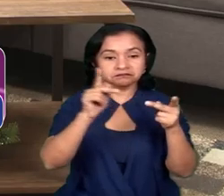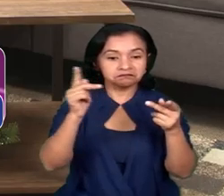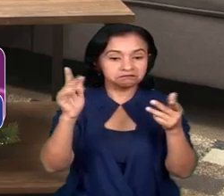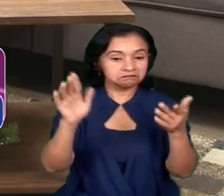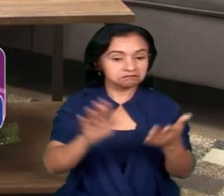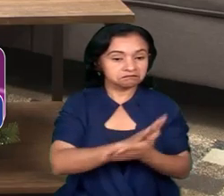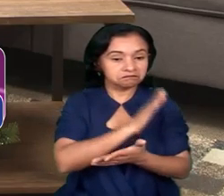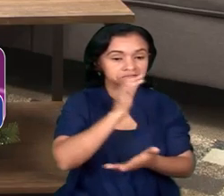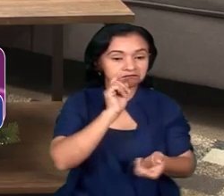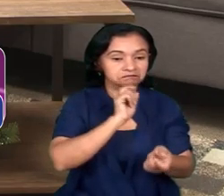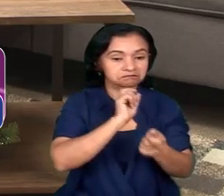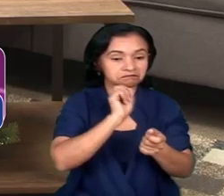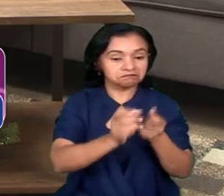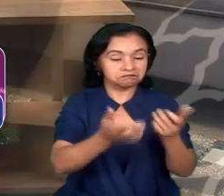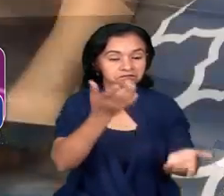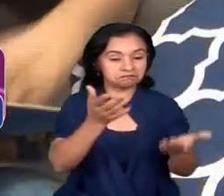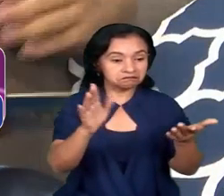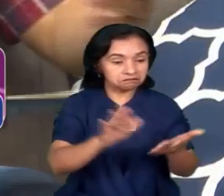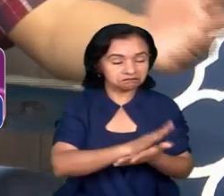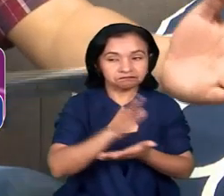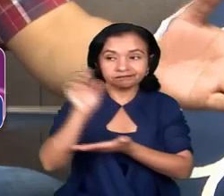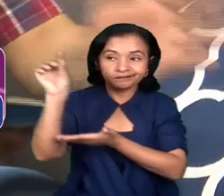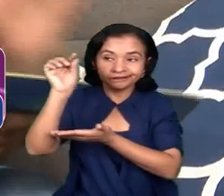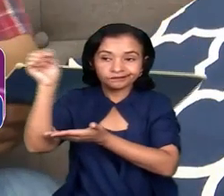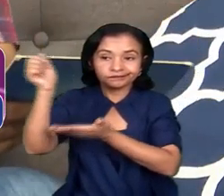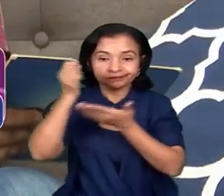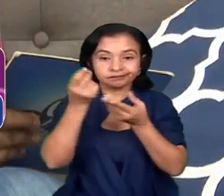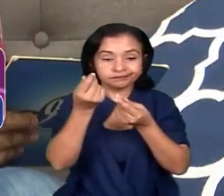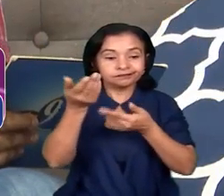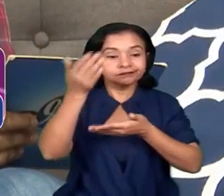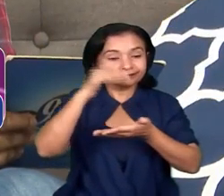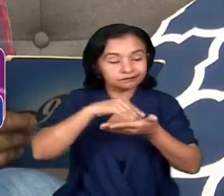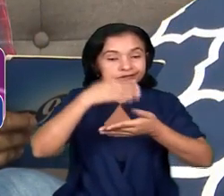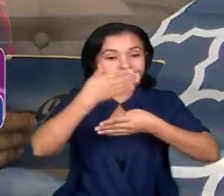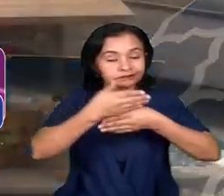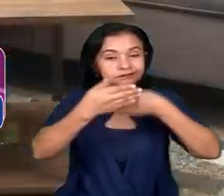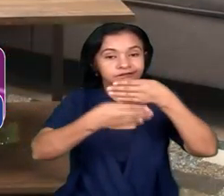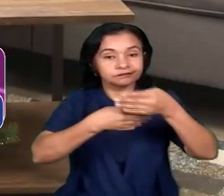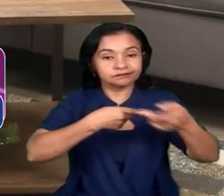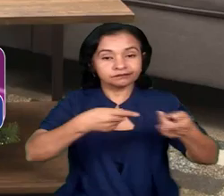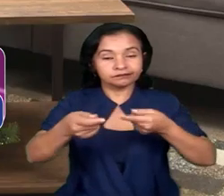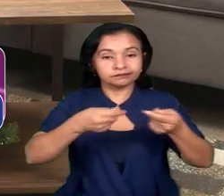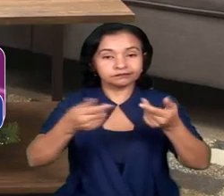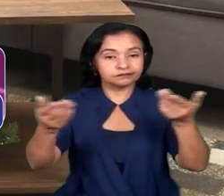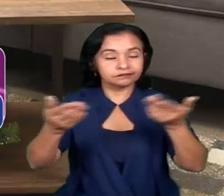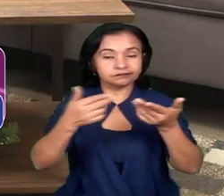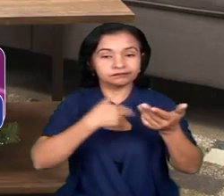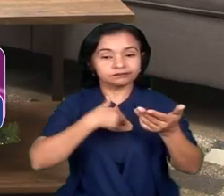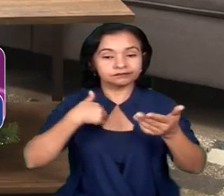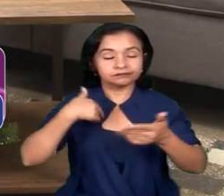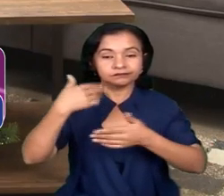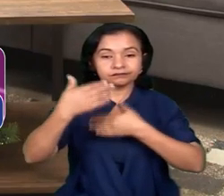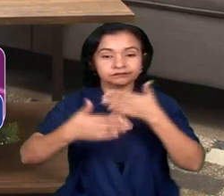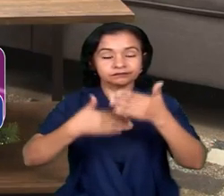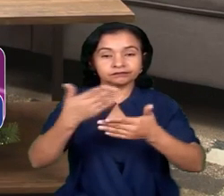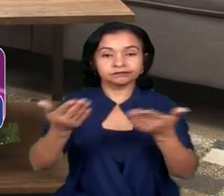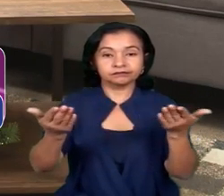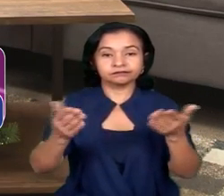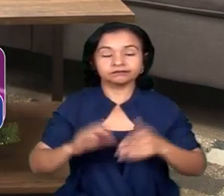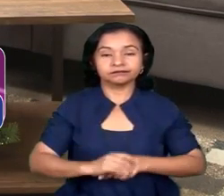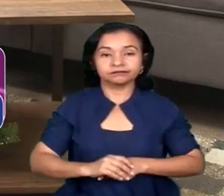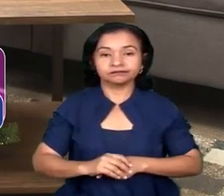a partir de los incendios que se han realizado, que han ocurrido en el mercado oriental. ¿Cómo se da ese proceso? Claro,